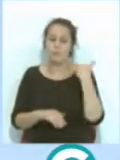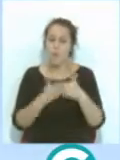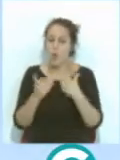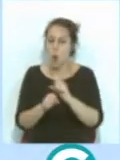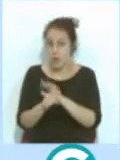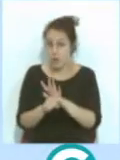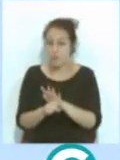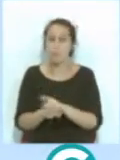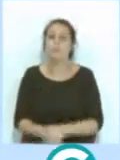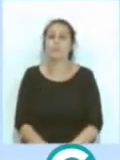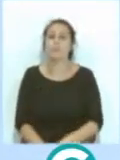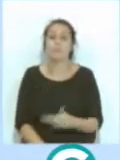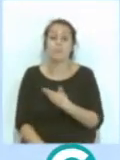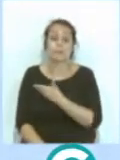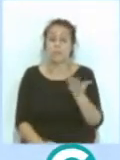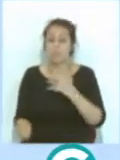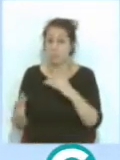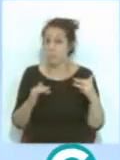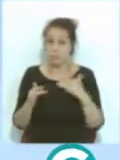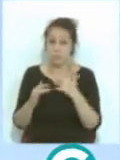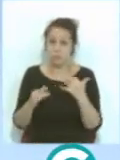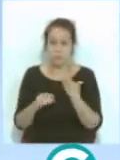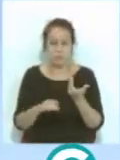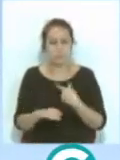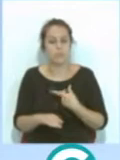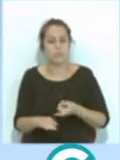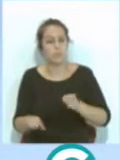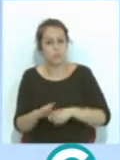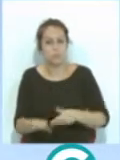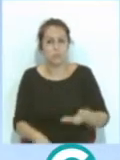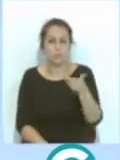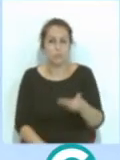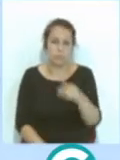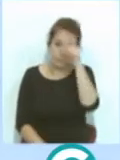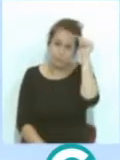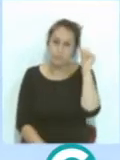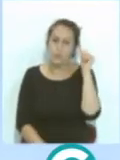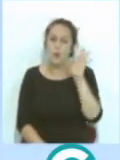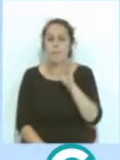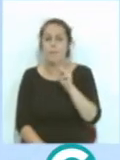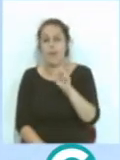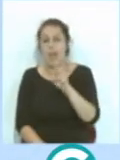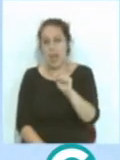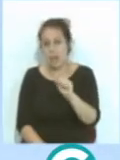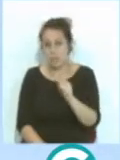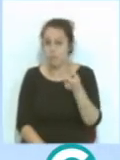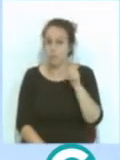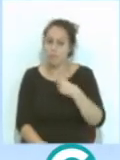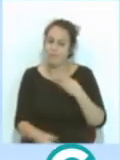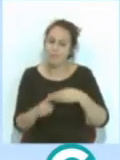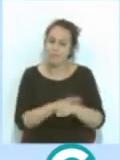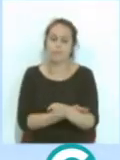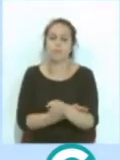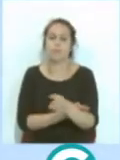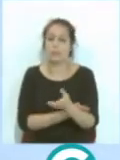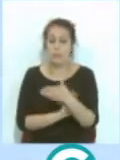COVID. El resto de los partidos ha sido pieza fundamental. Álvaro, en este caso Alberto Perea, también entró con muy